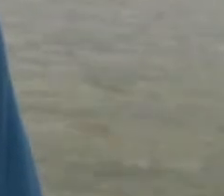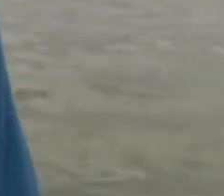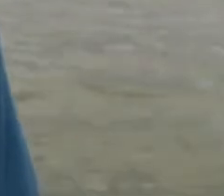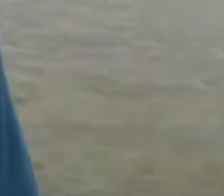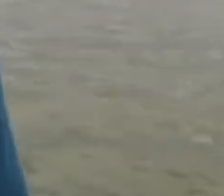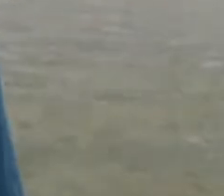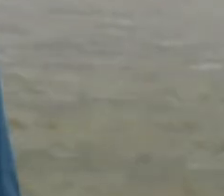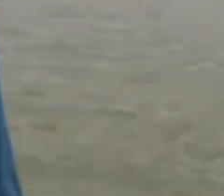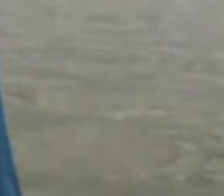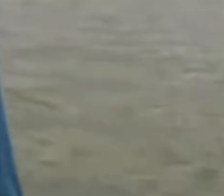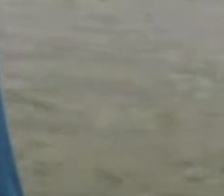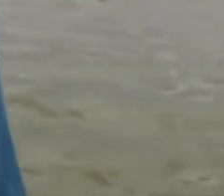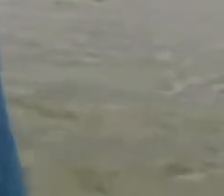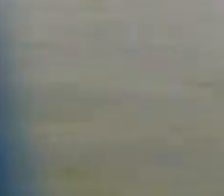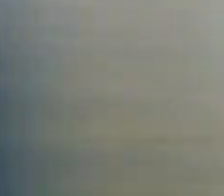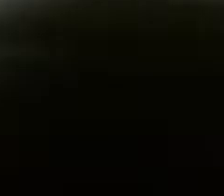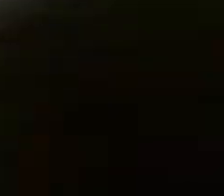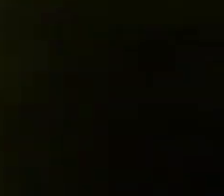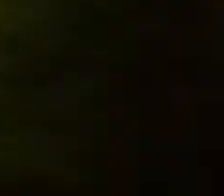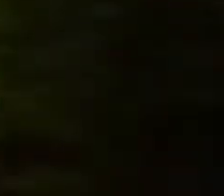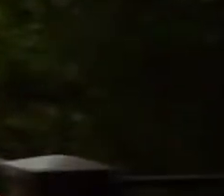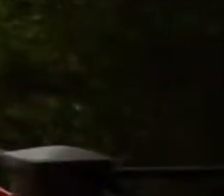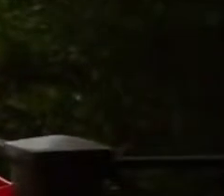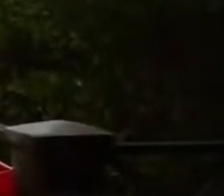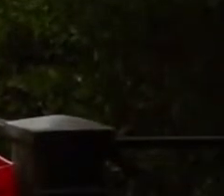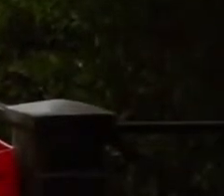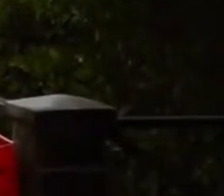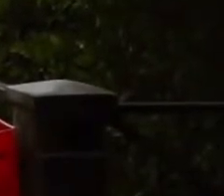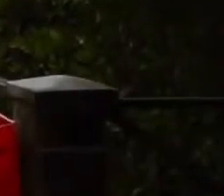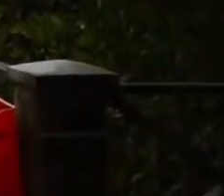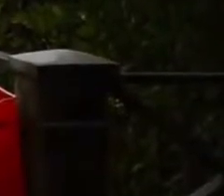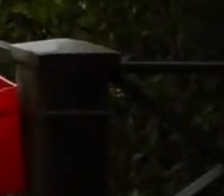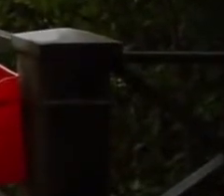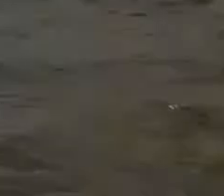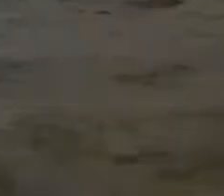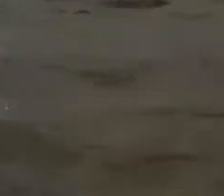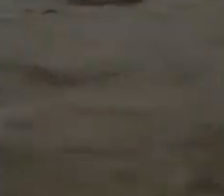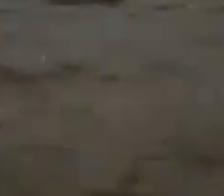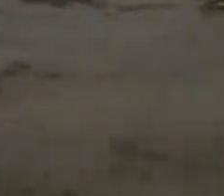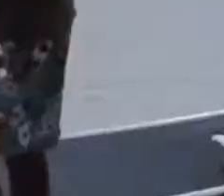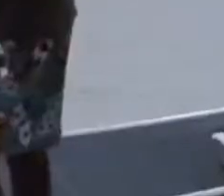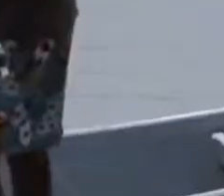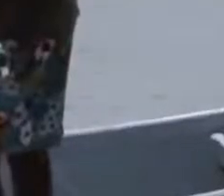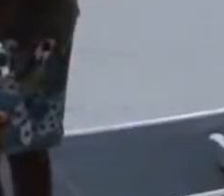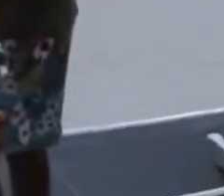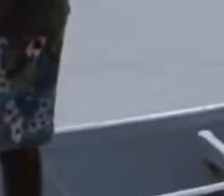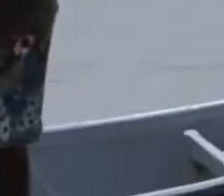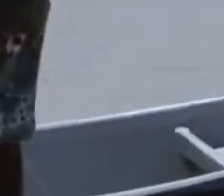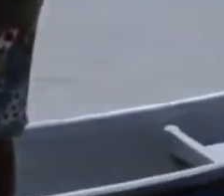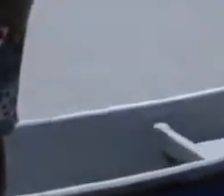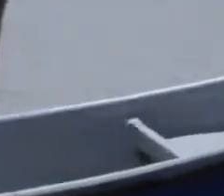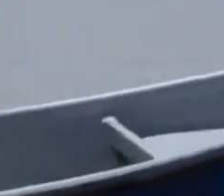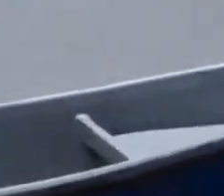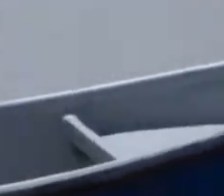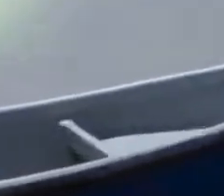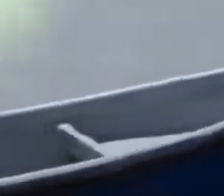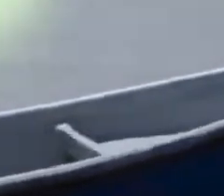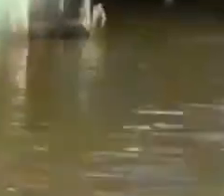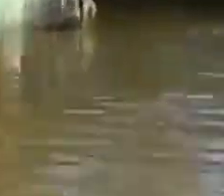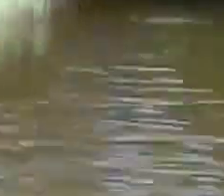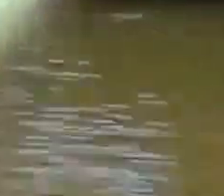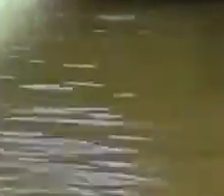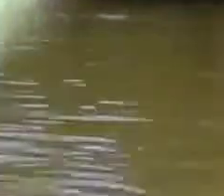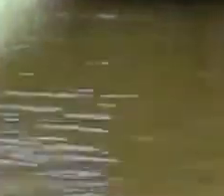Rodríguez y estamos aquí porque queremos invitarlos que vengan a conocer este hermoso paraíso entre ciénagas,